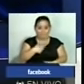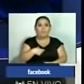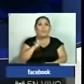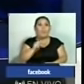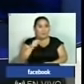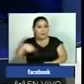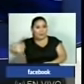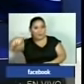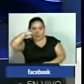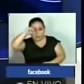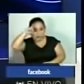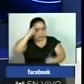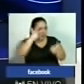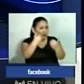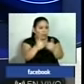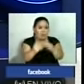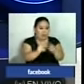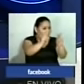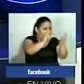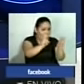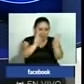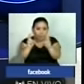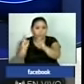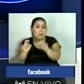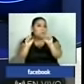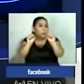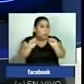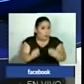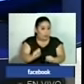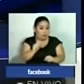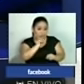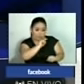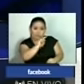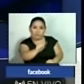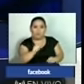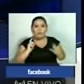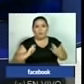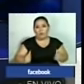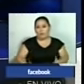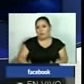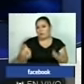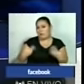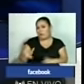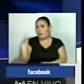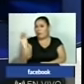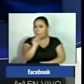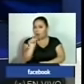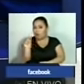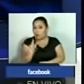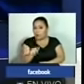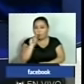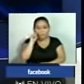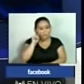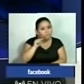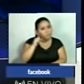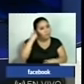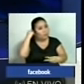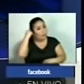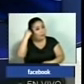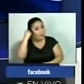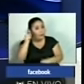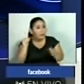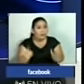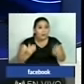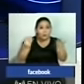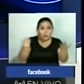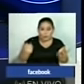trabajar en las diferentes áreas o rubros en los que el gobierno ha dicho que se puede. Esto es muy importante porque